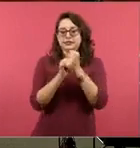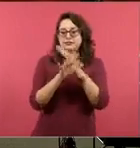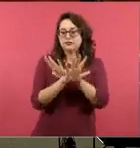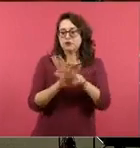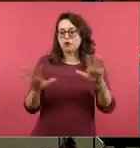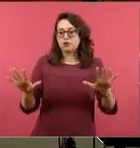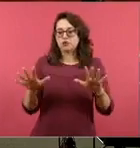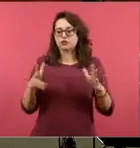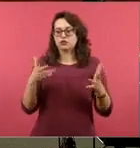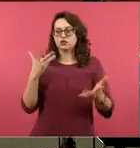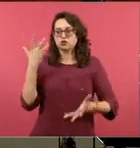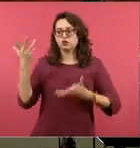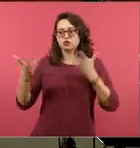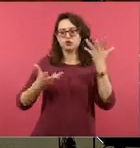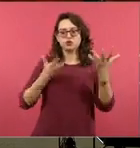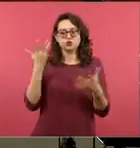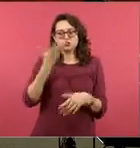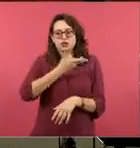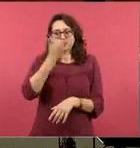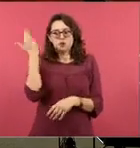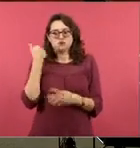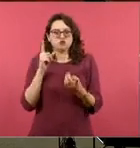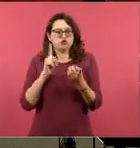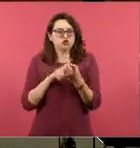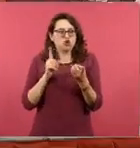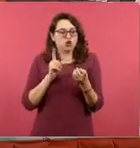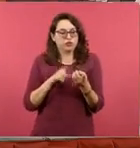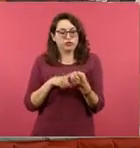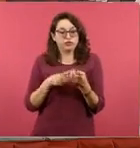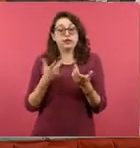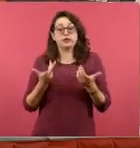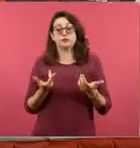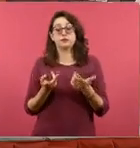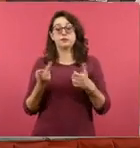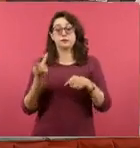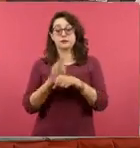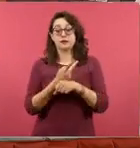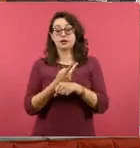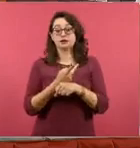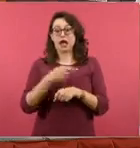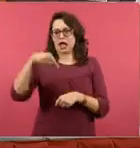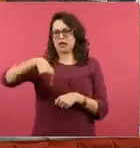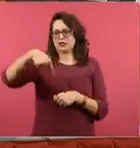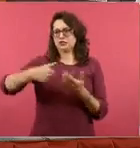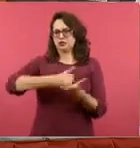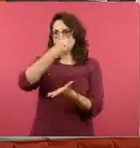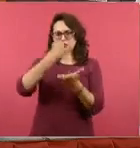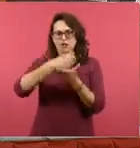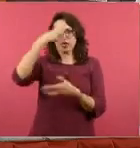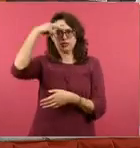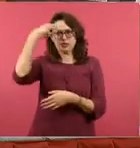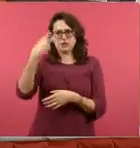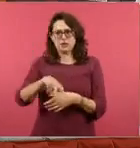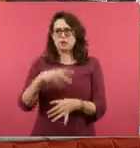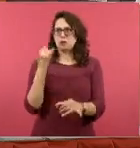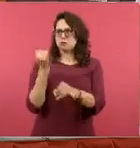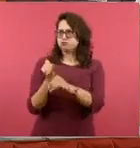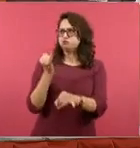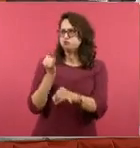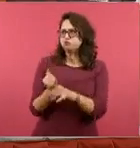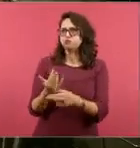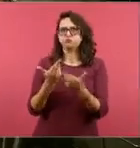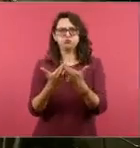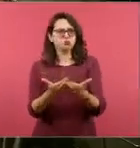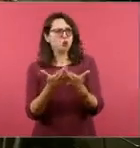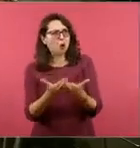de las veces ya estamos hasta acá de información, la realidad en muchas escuelas es que eso no pasa, no tenemos ese mismo acceso a la internet, luz,